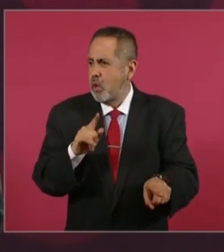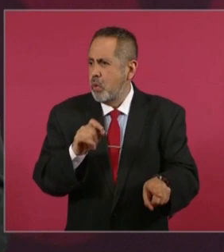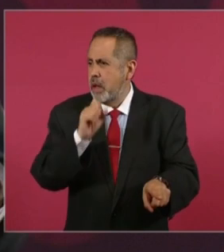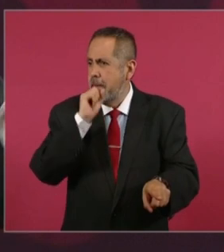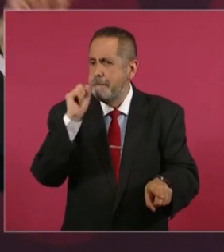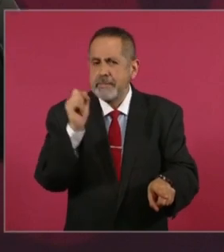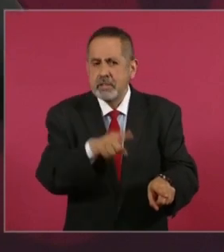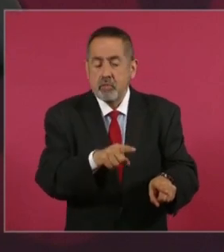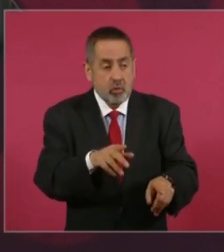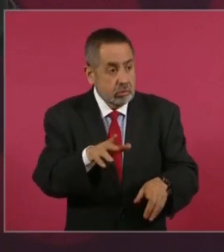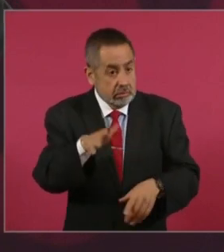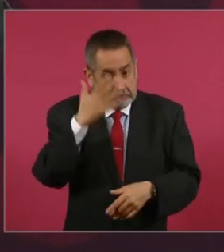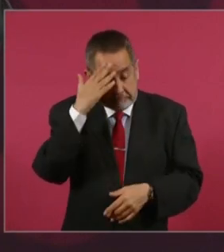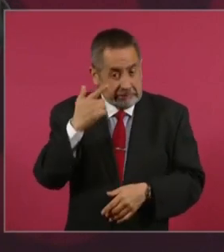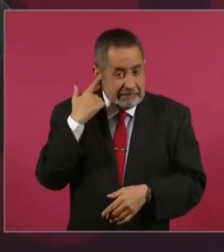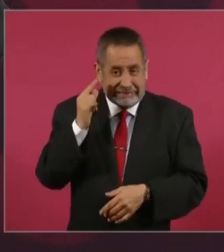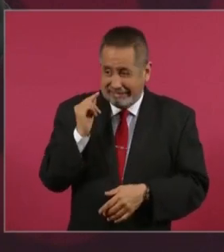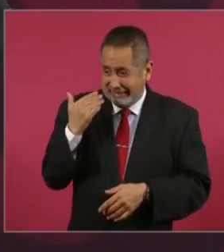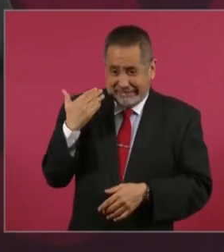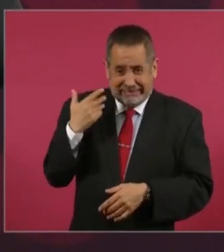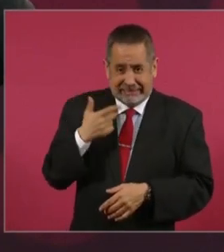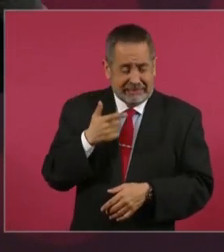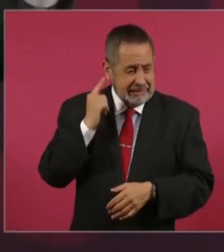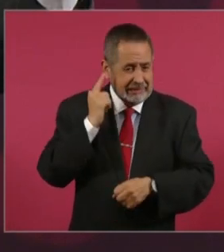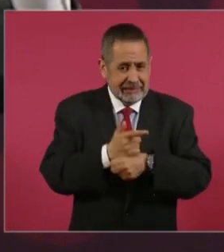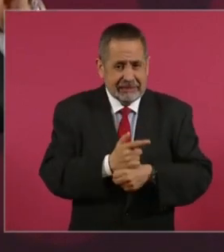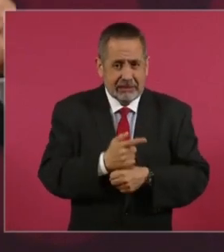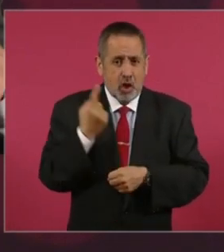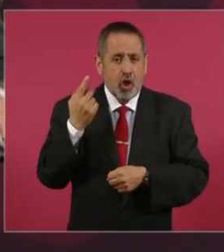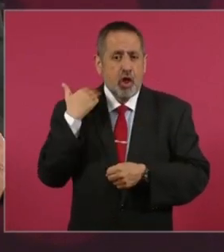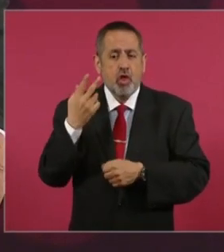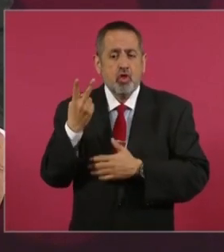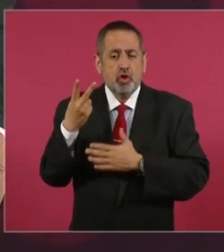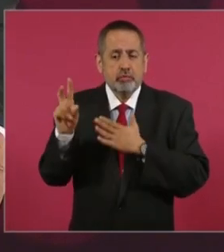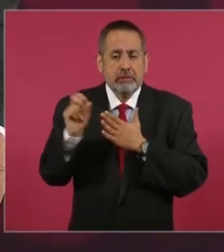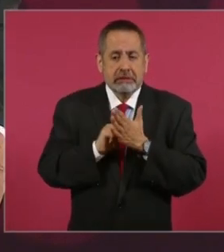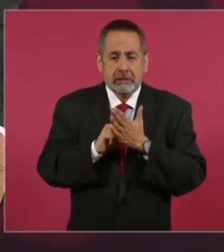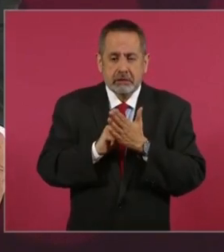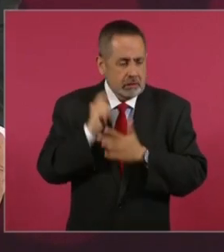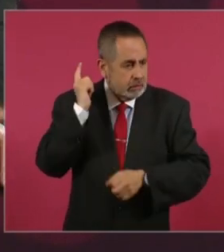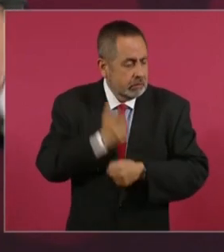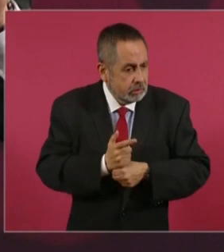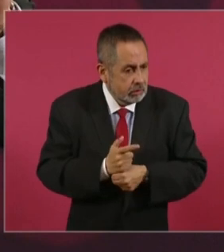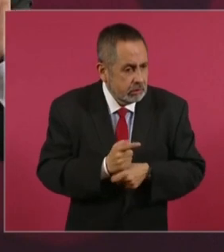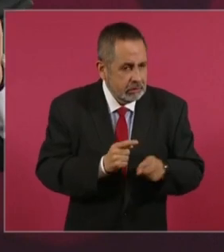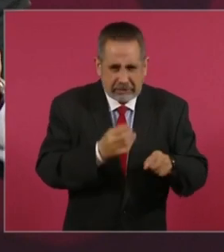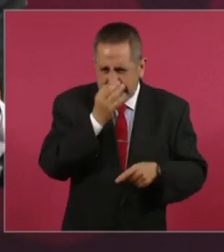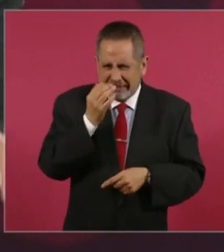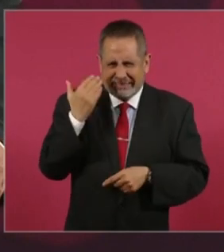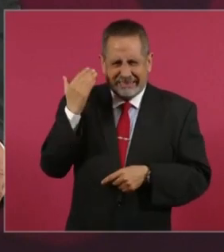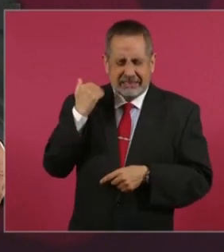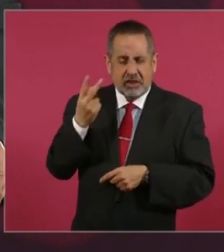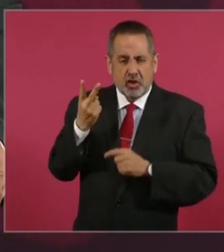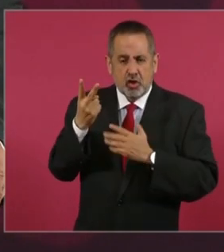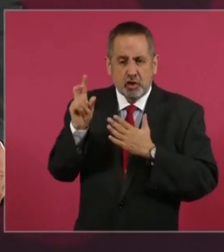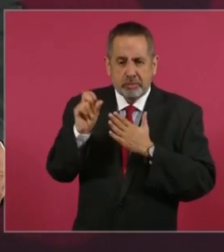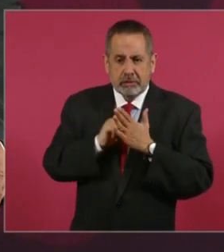Yo me enteré hace dos meses, dos meses,